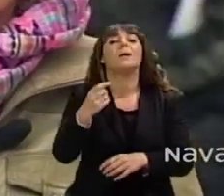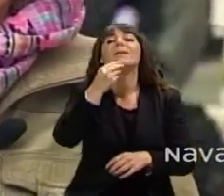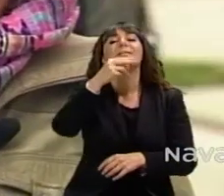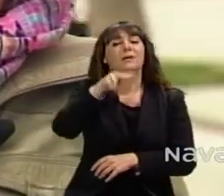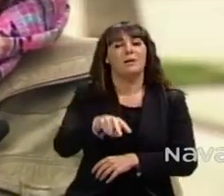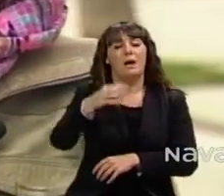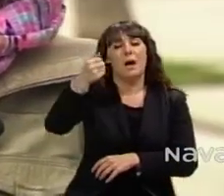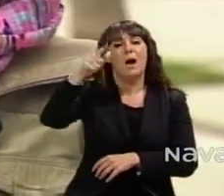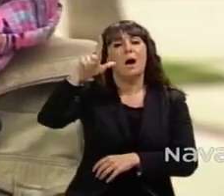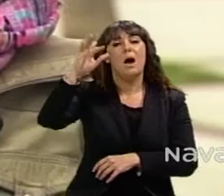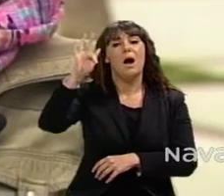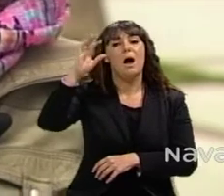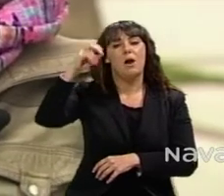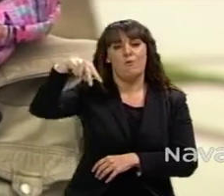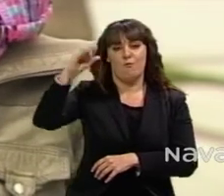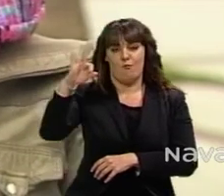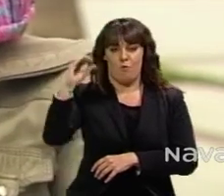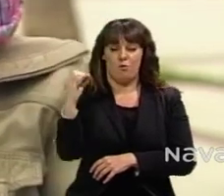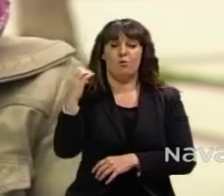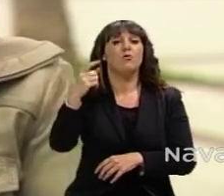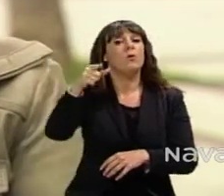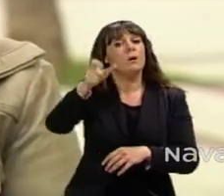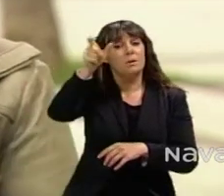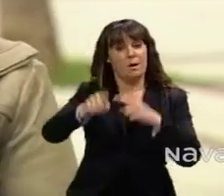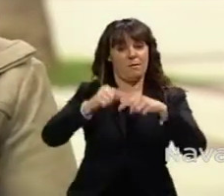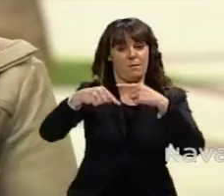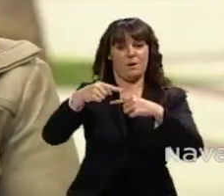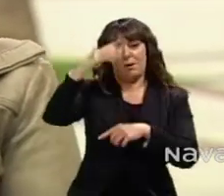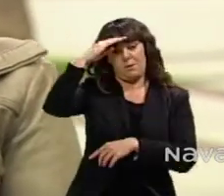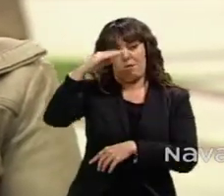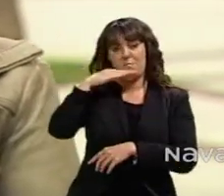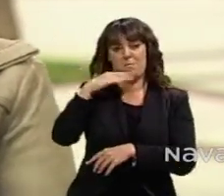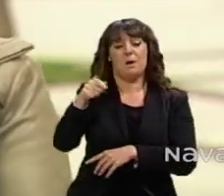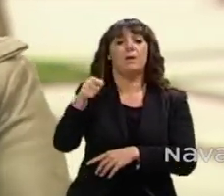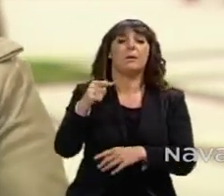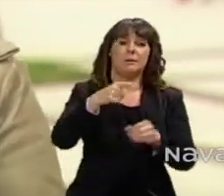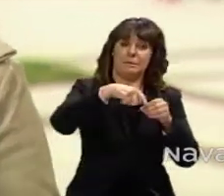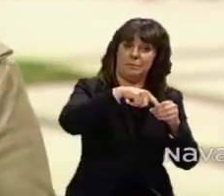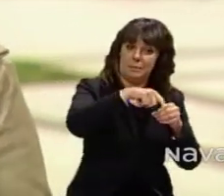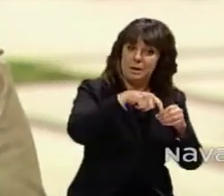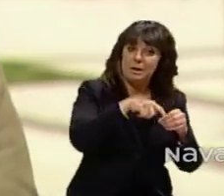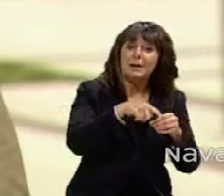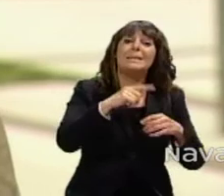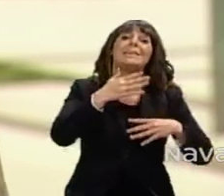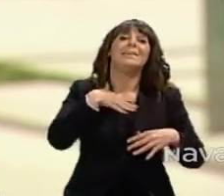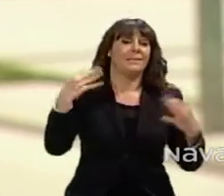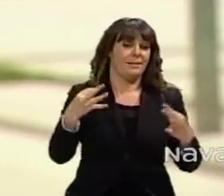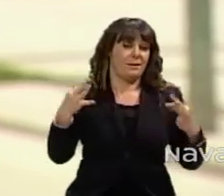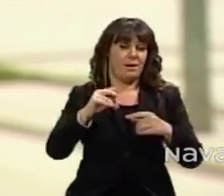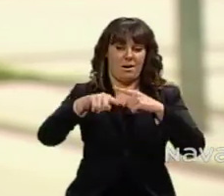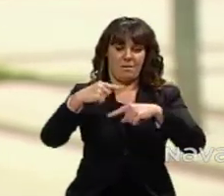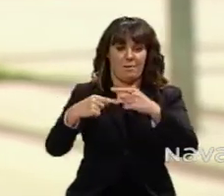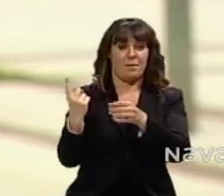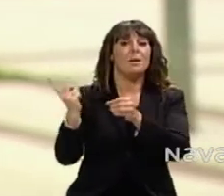Alfonso Monreal. el cabeza de familia y gracias a este proyecto pretende, además de tener un trabajo para él, poder